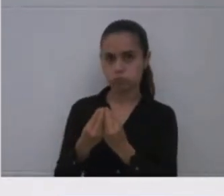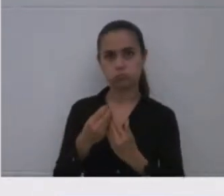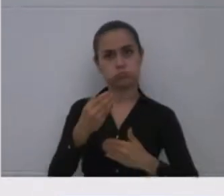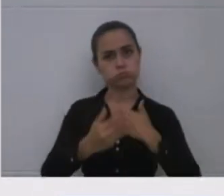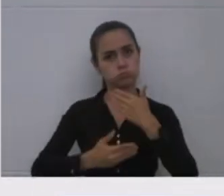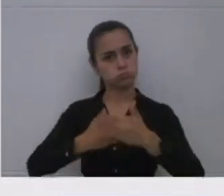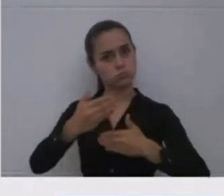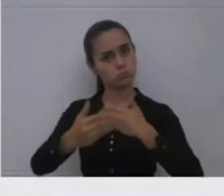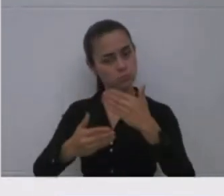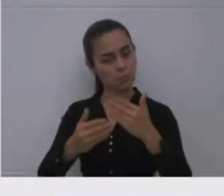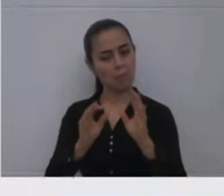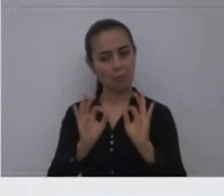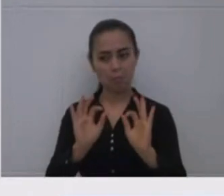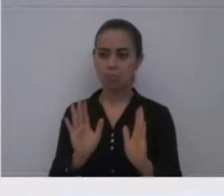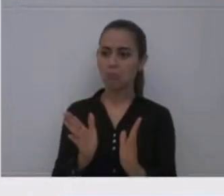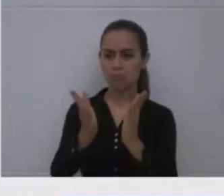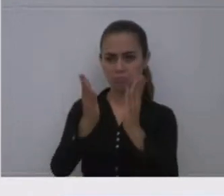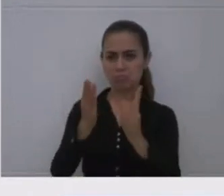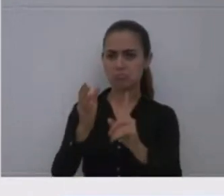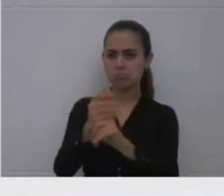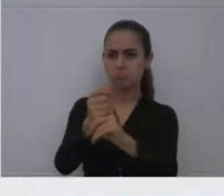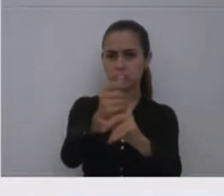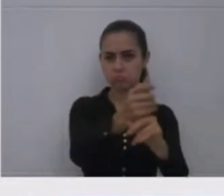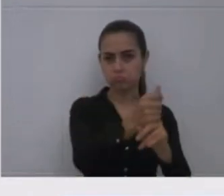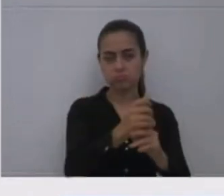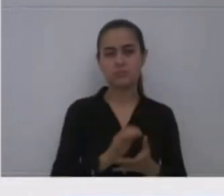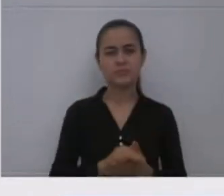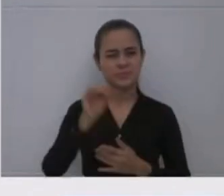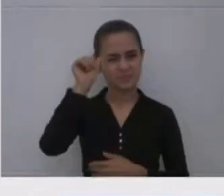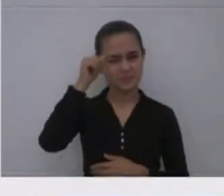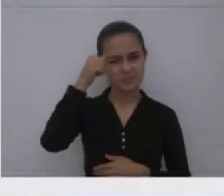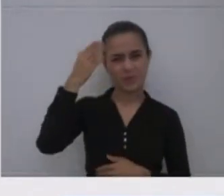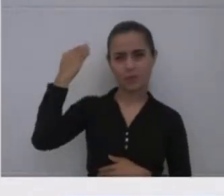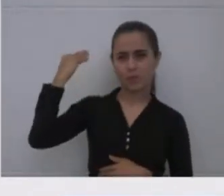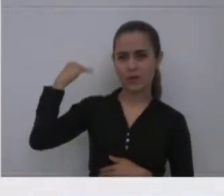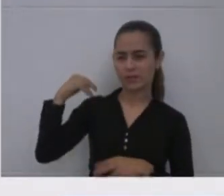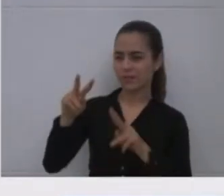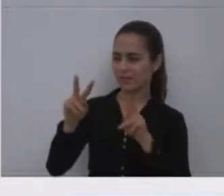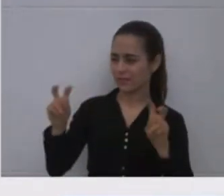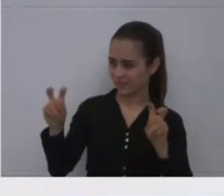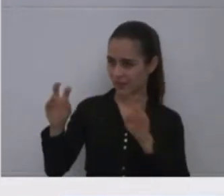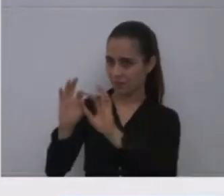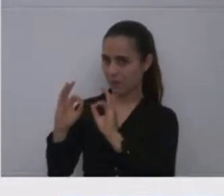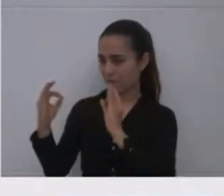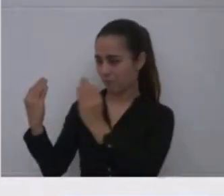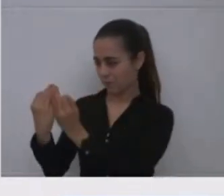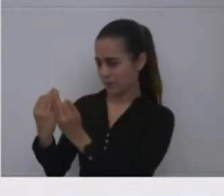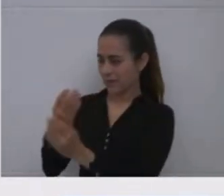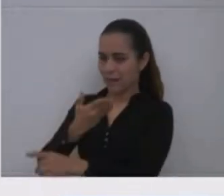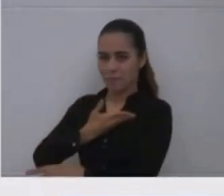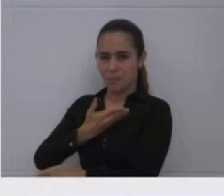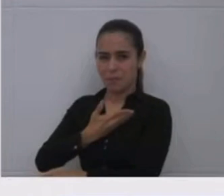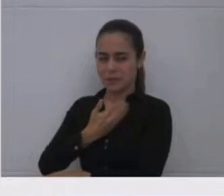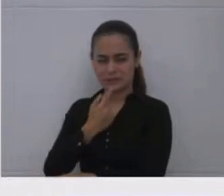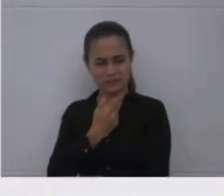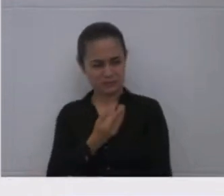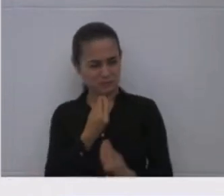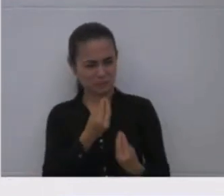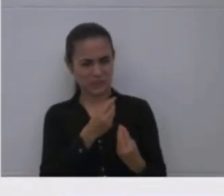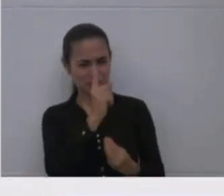montón las angustias de mi mamá porque yo me iba a meter en la política. Y ella me decía, ¿usted por qué se mete en